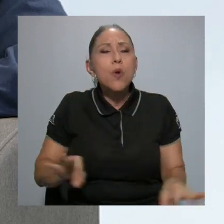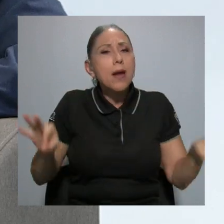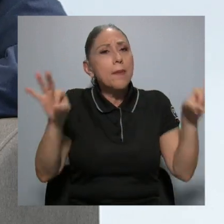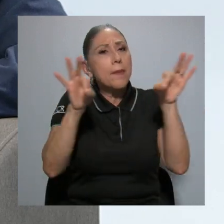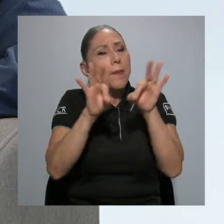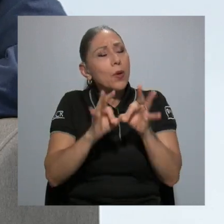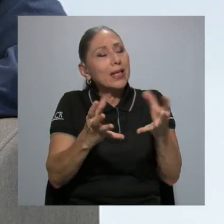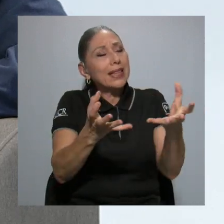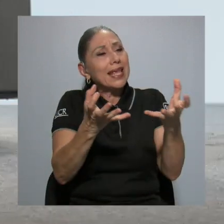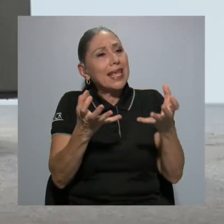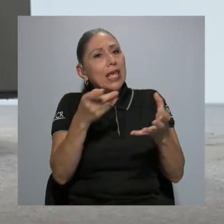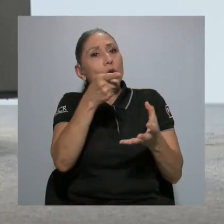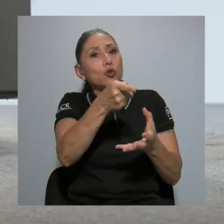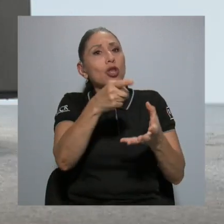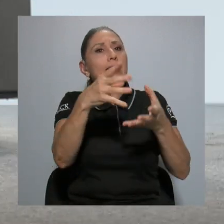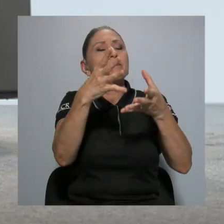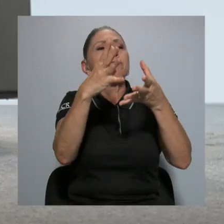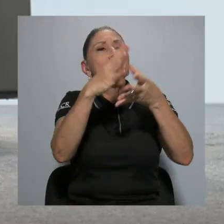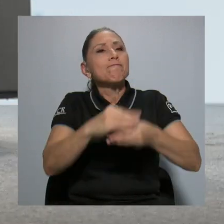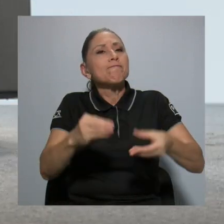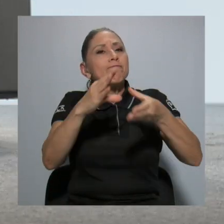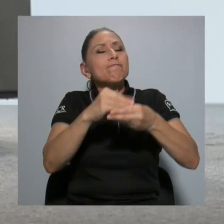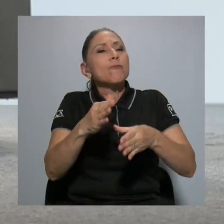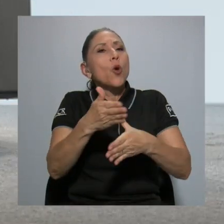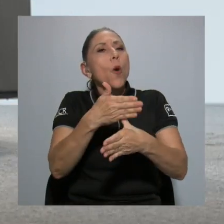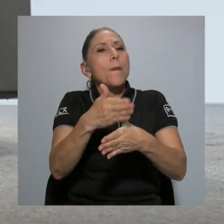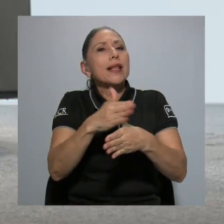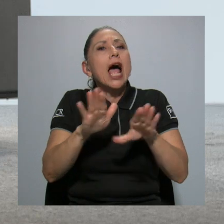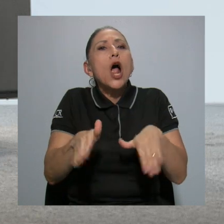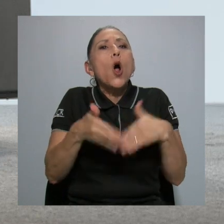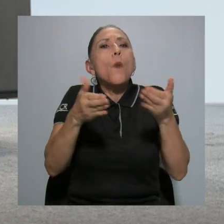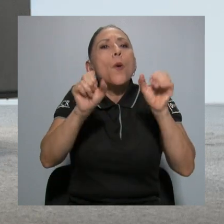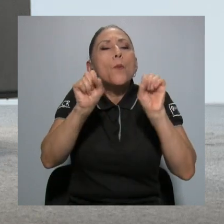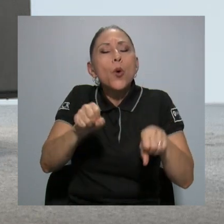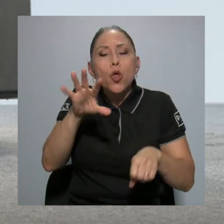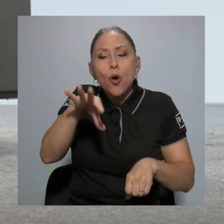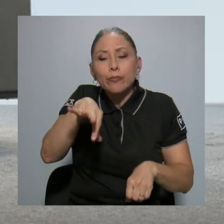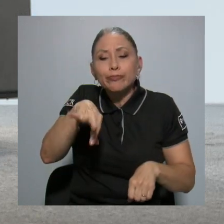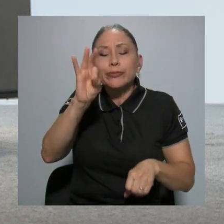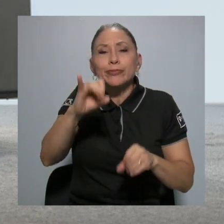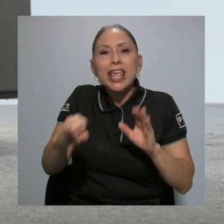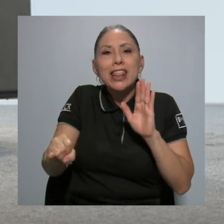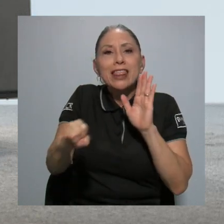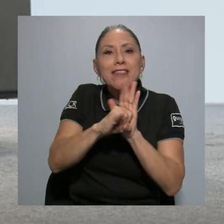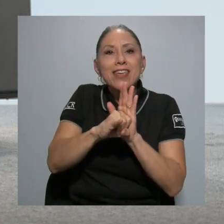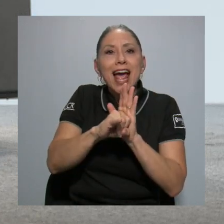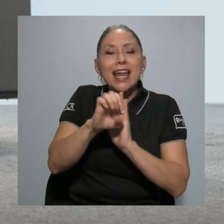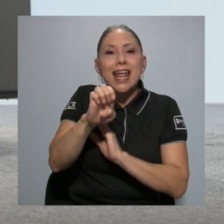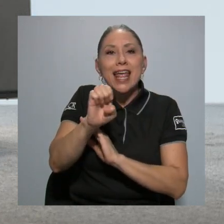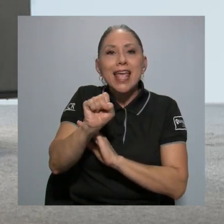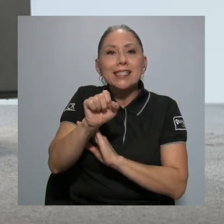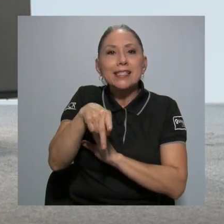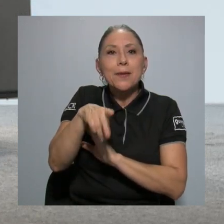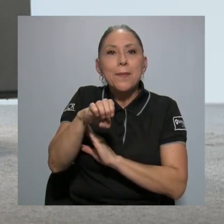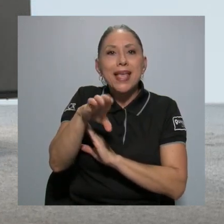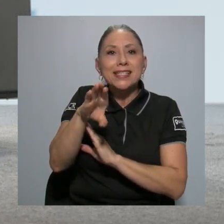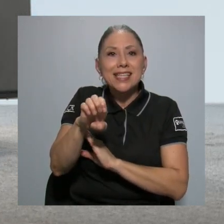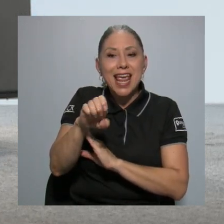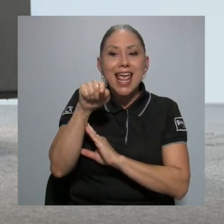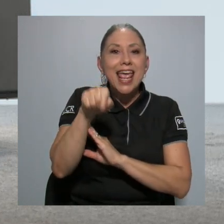usted nos comparta, cómo se logró identificar la especie de este esqueleto animal?